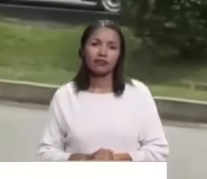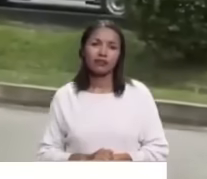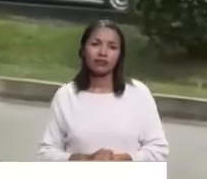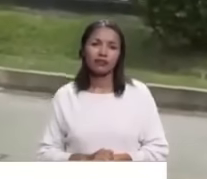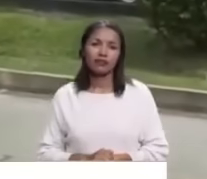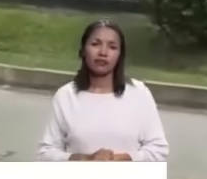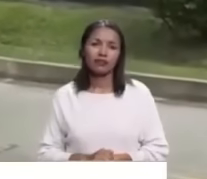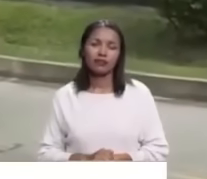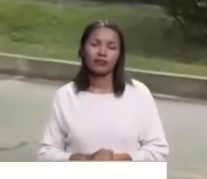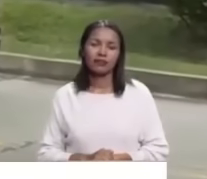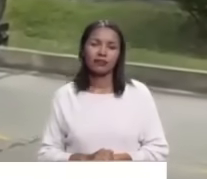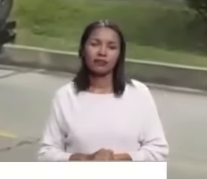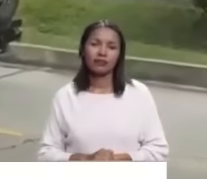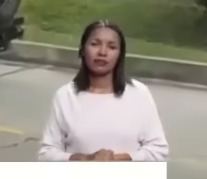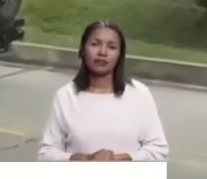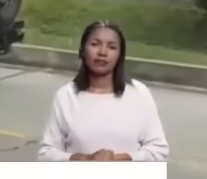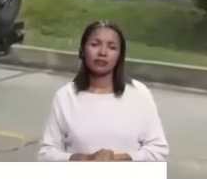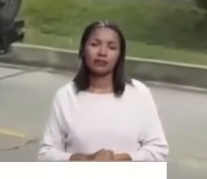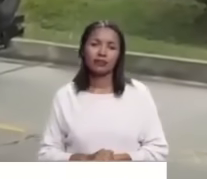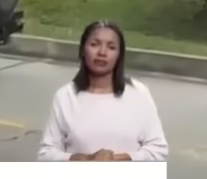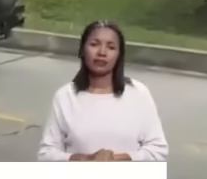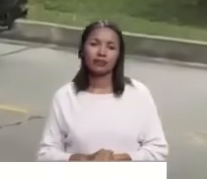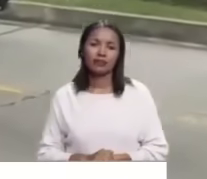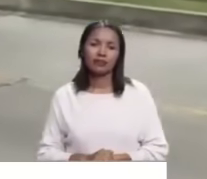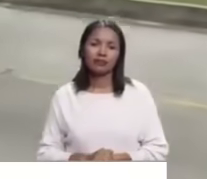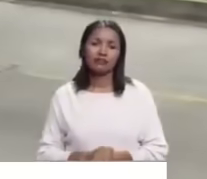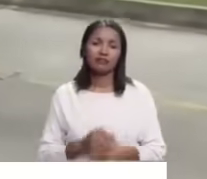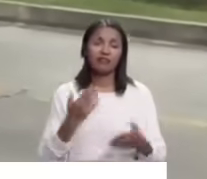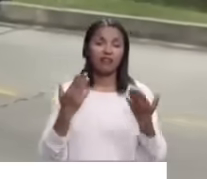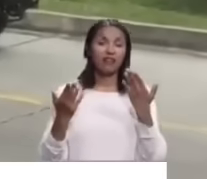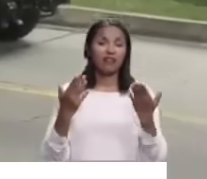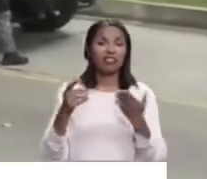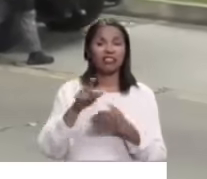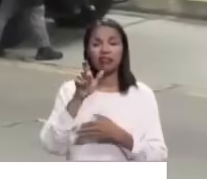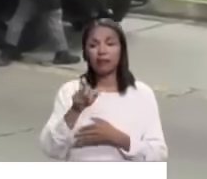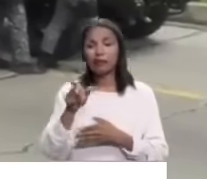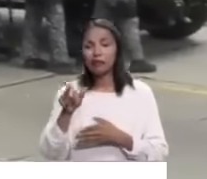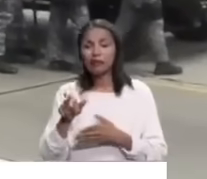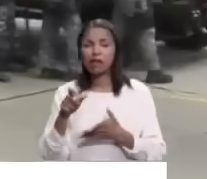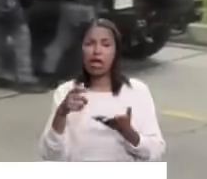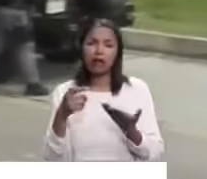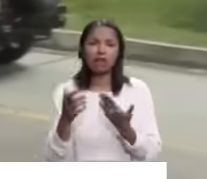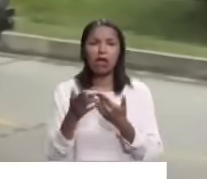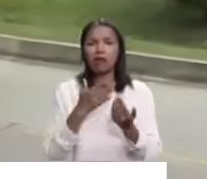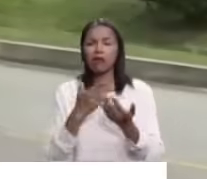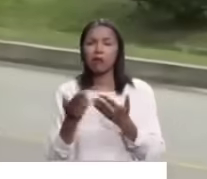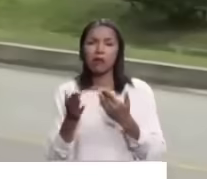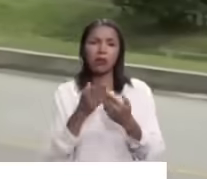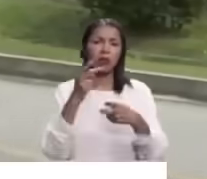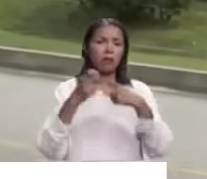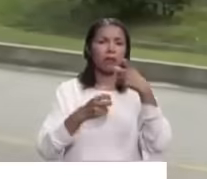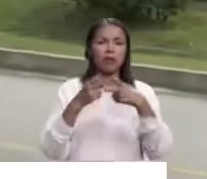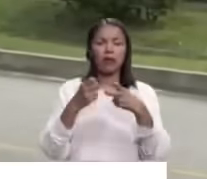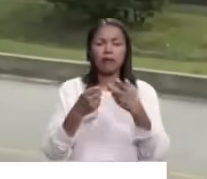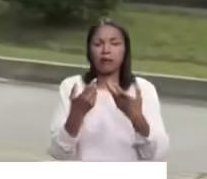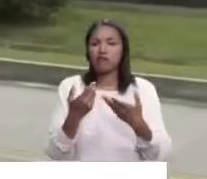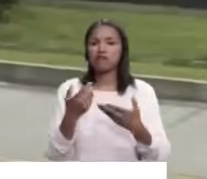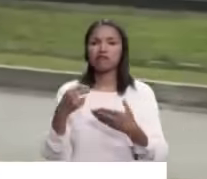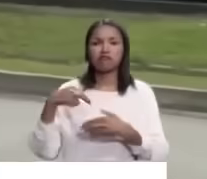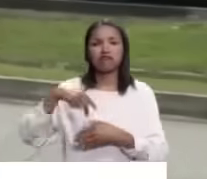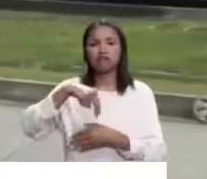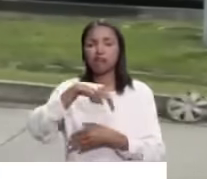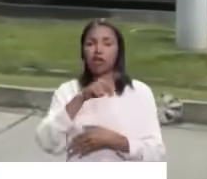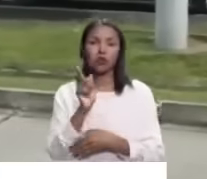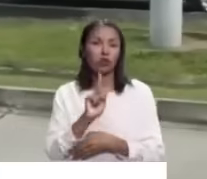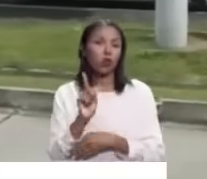parte de la cultura de no estar viendo estas situaciones de a